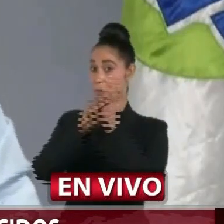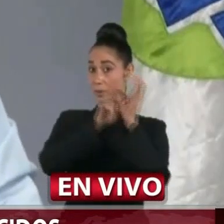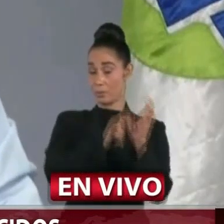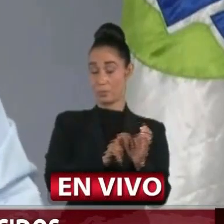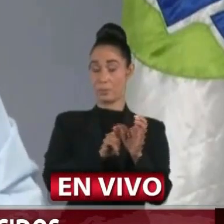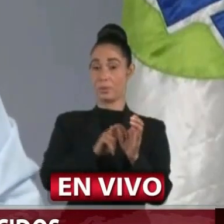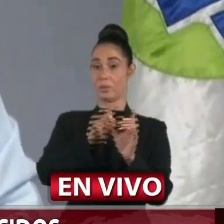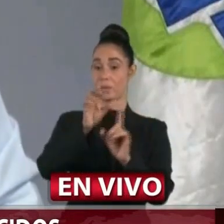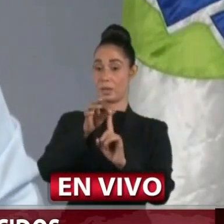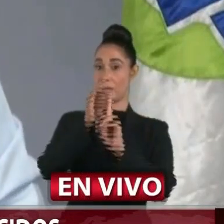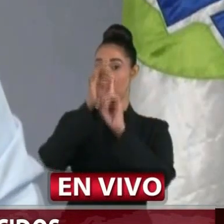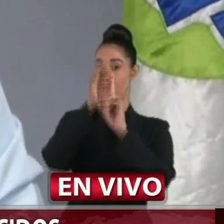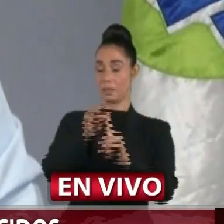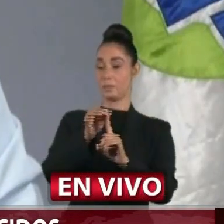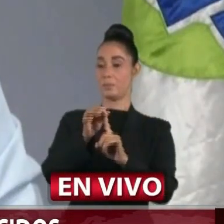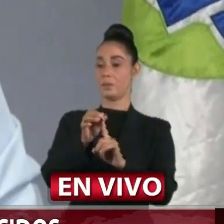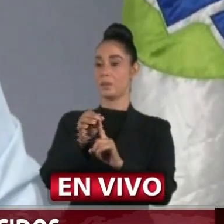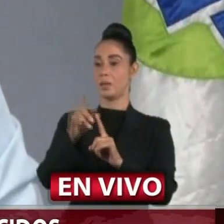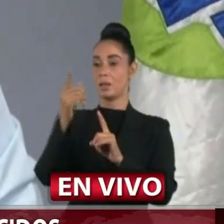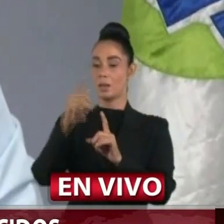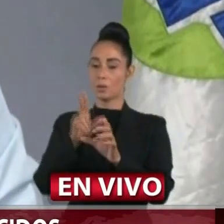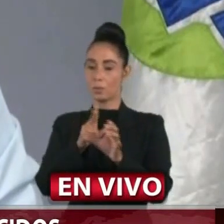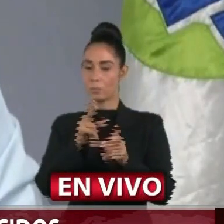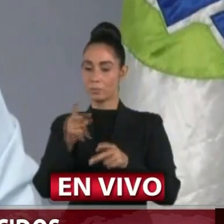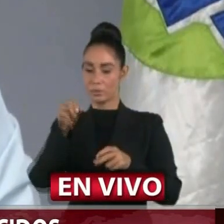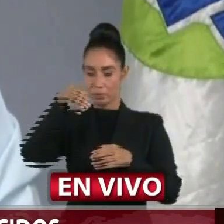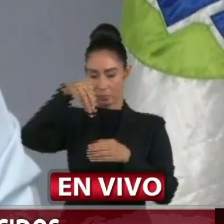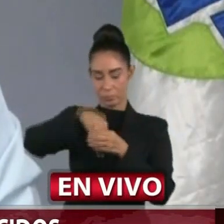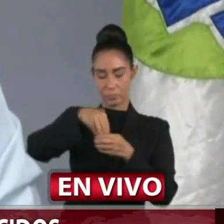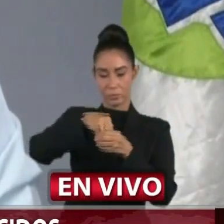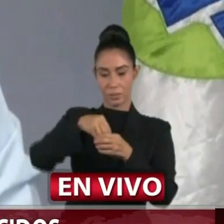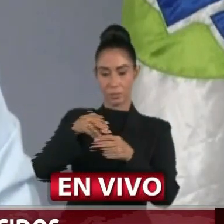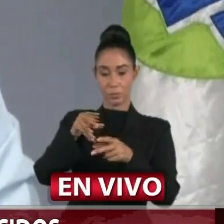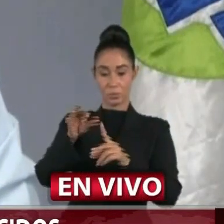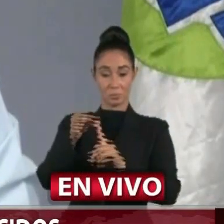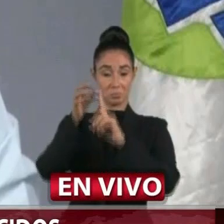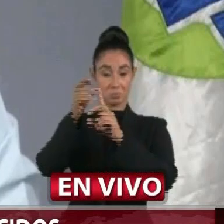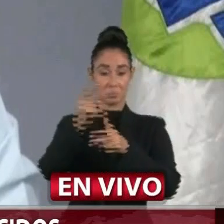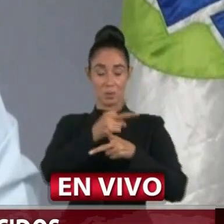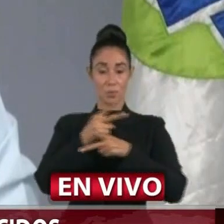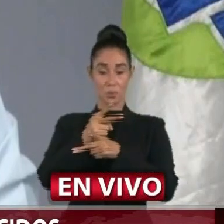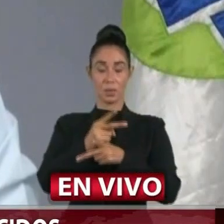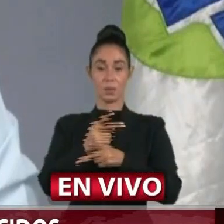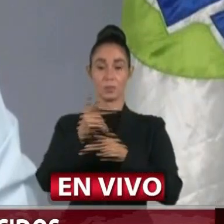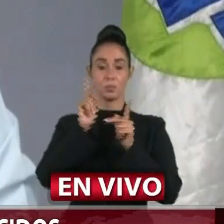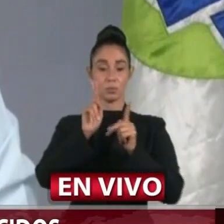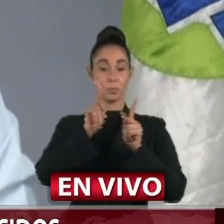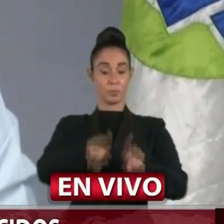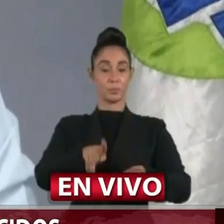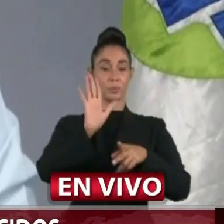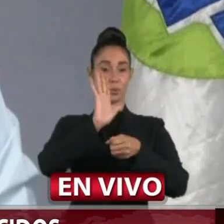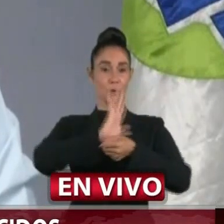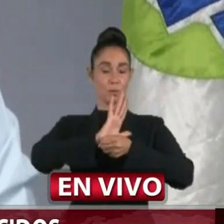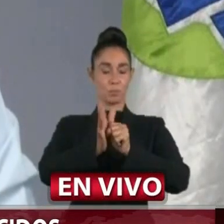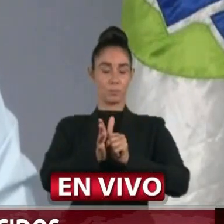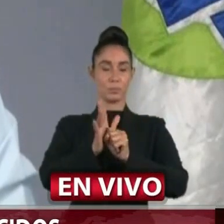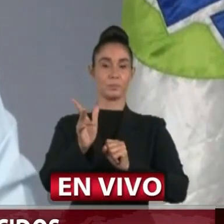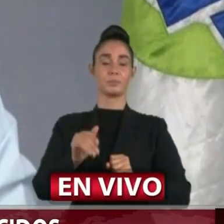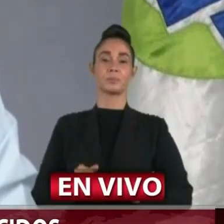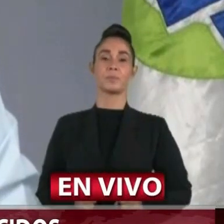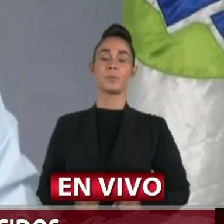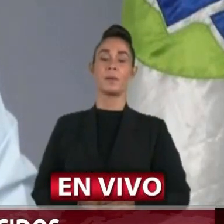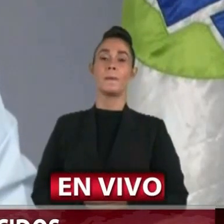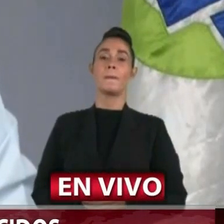ya que tienen sistemas de protección especiales ya diseñadas para el traslado de pacientes con